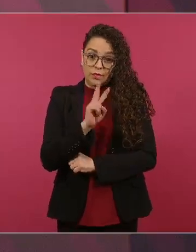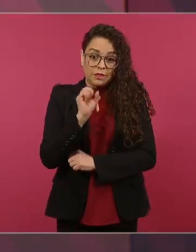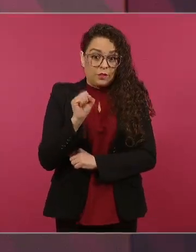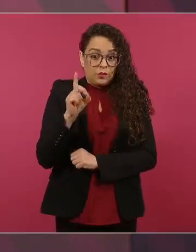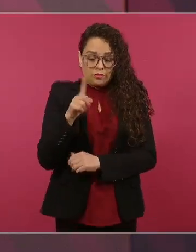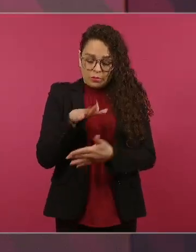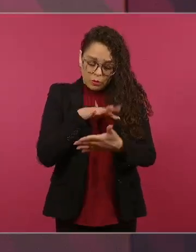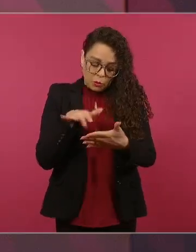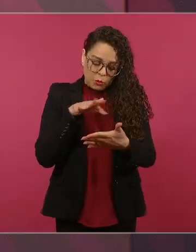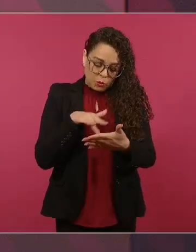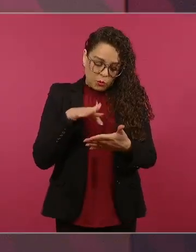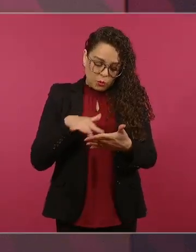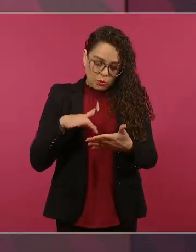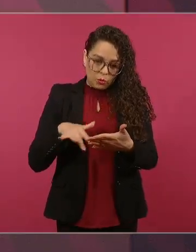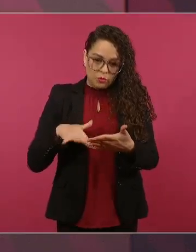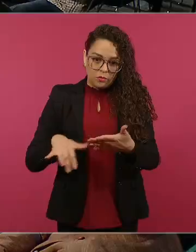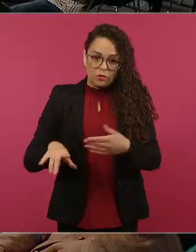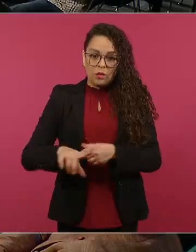encontró